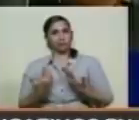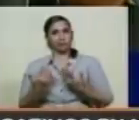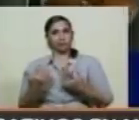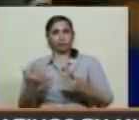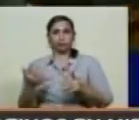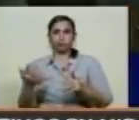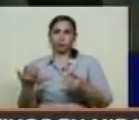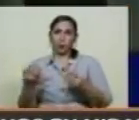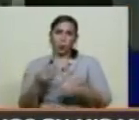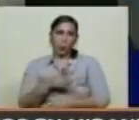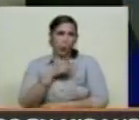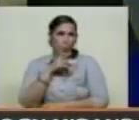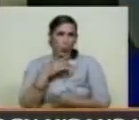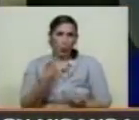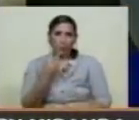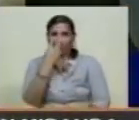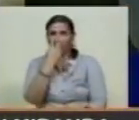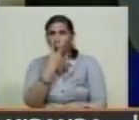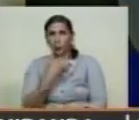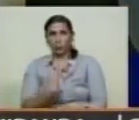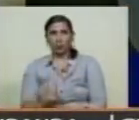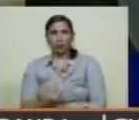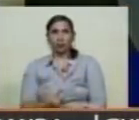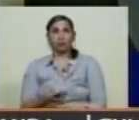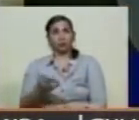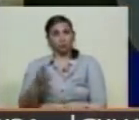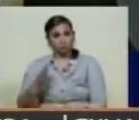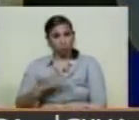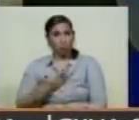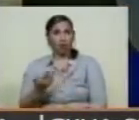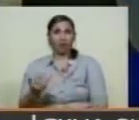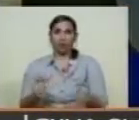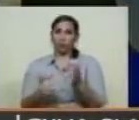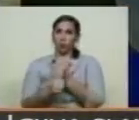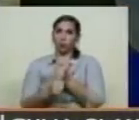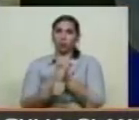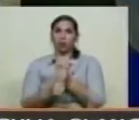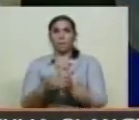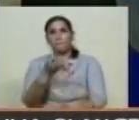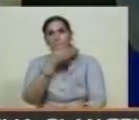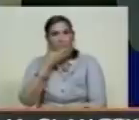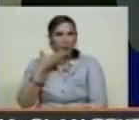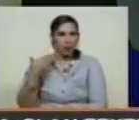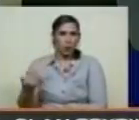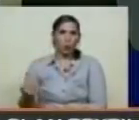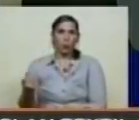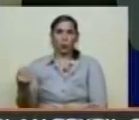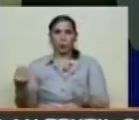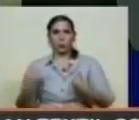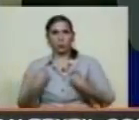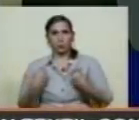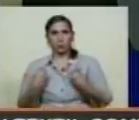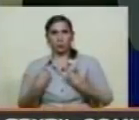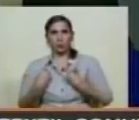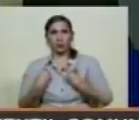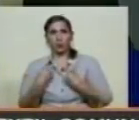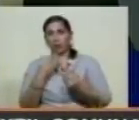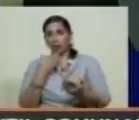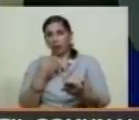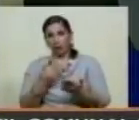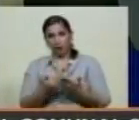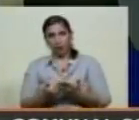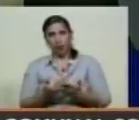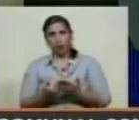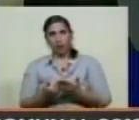vulnerabilidad, puedan encontrar mejores condiciones de vida y dignidad. Por eso es que, gracias,